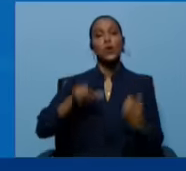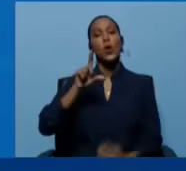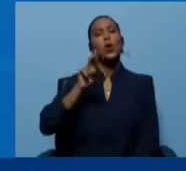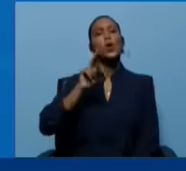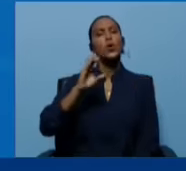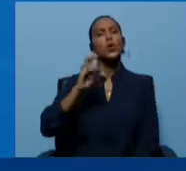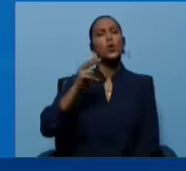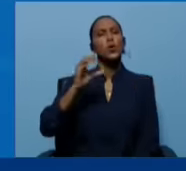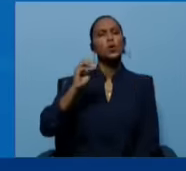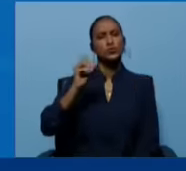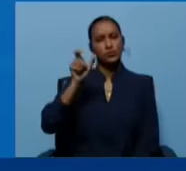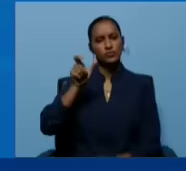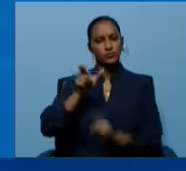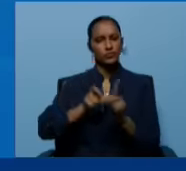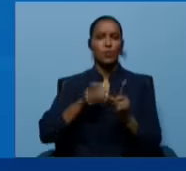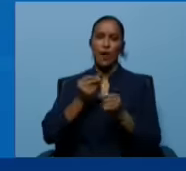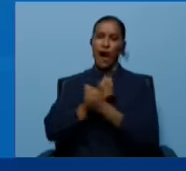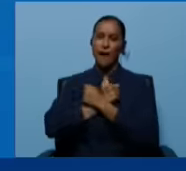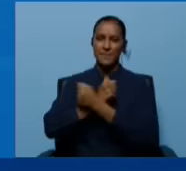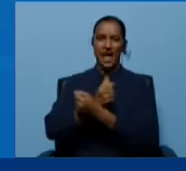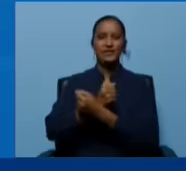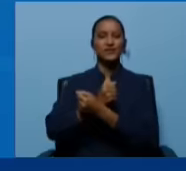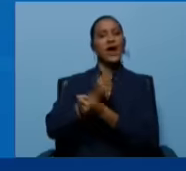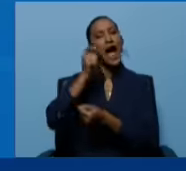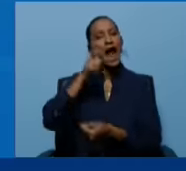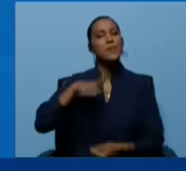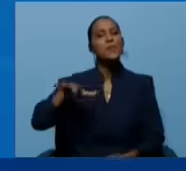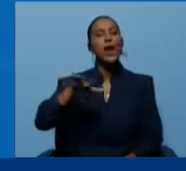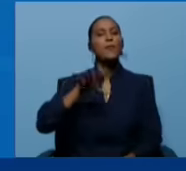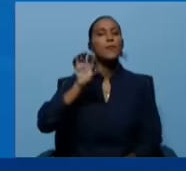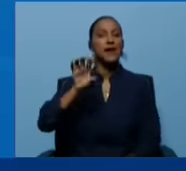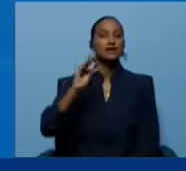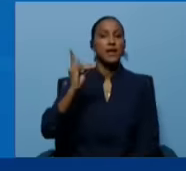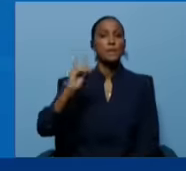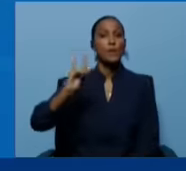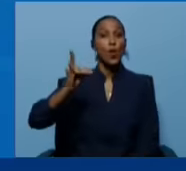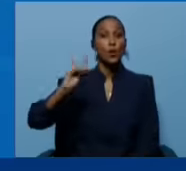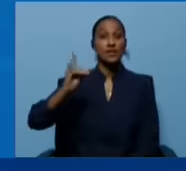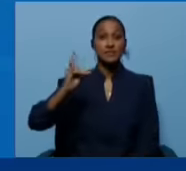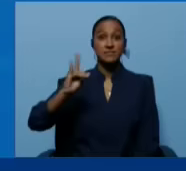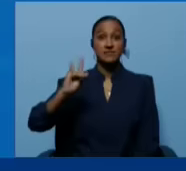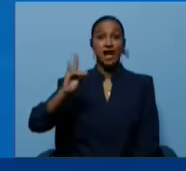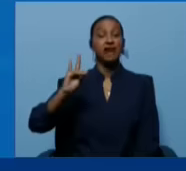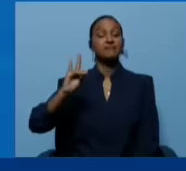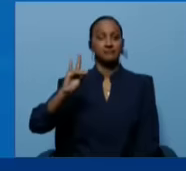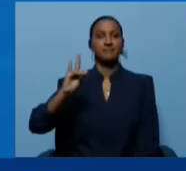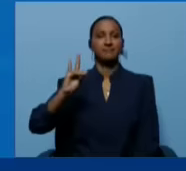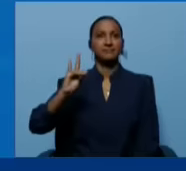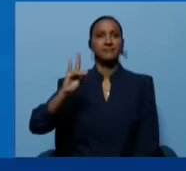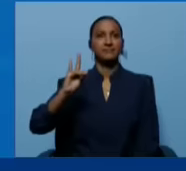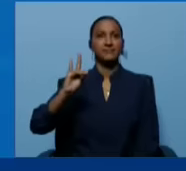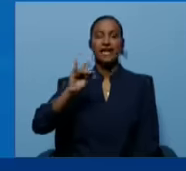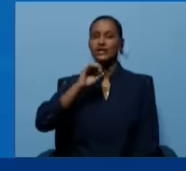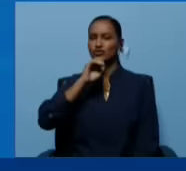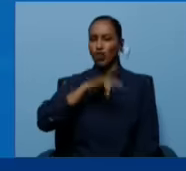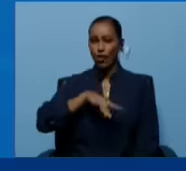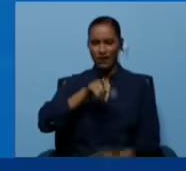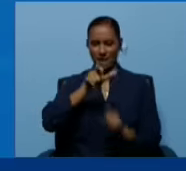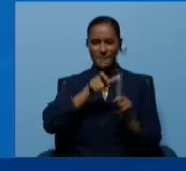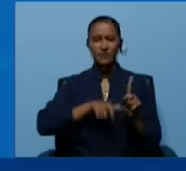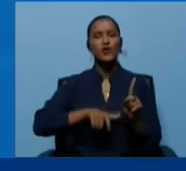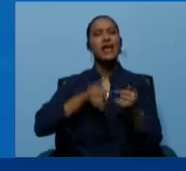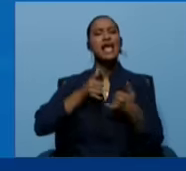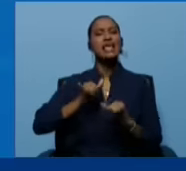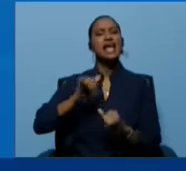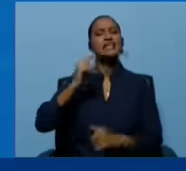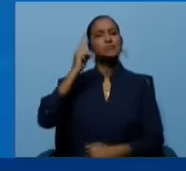Bolivia, nuestra amada Bolivia, la hija predilecta del libertador Simón Bolívar. Ya en